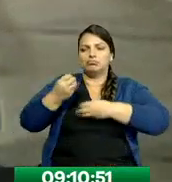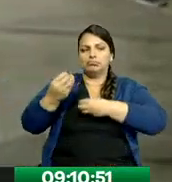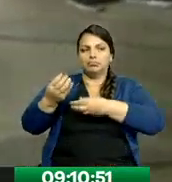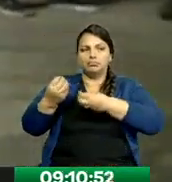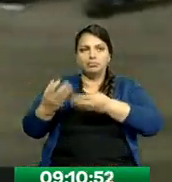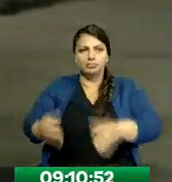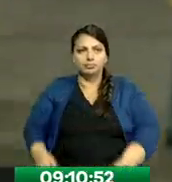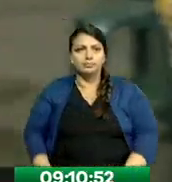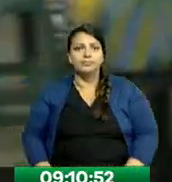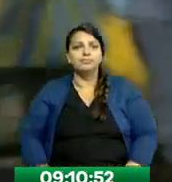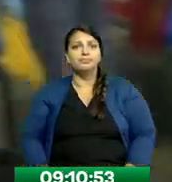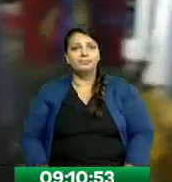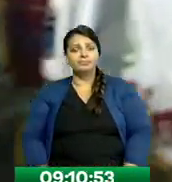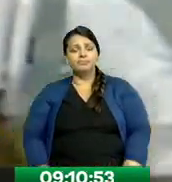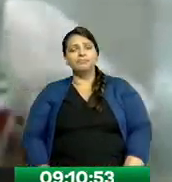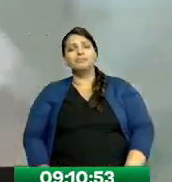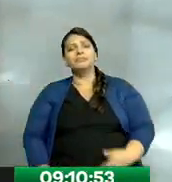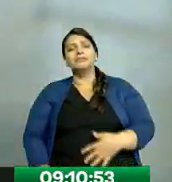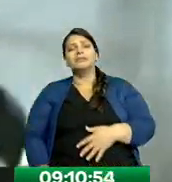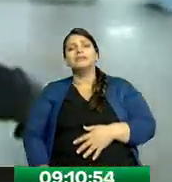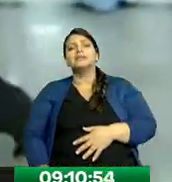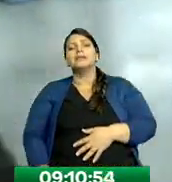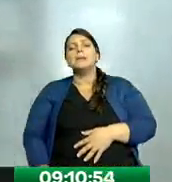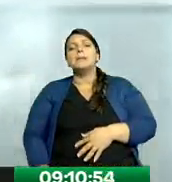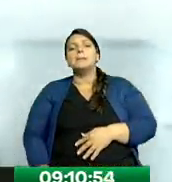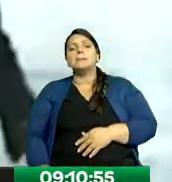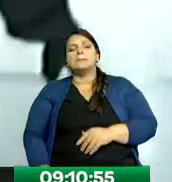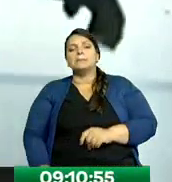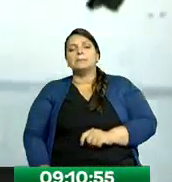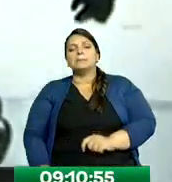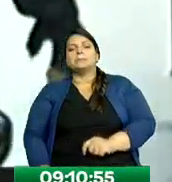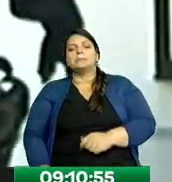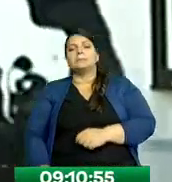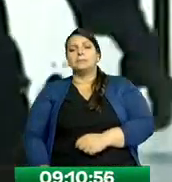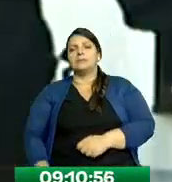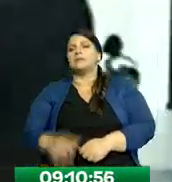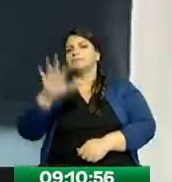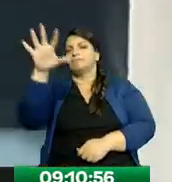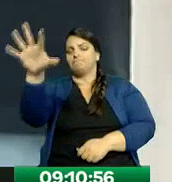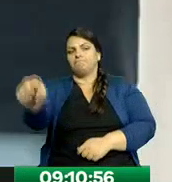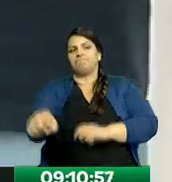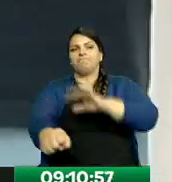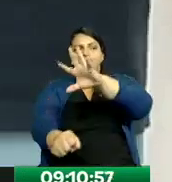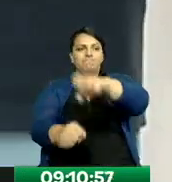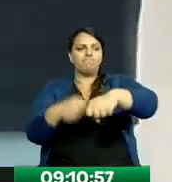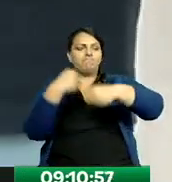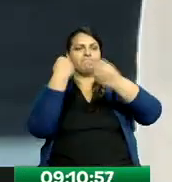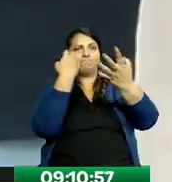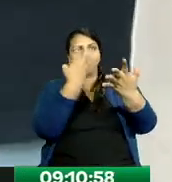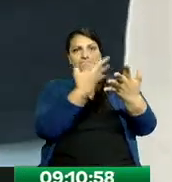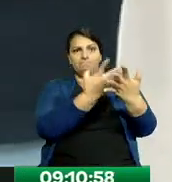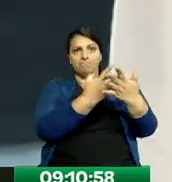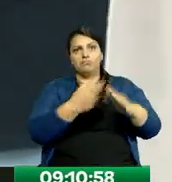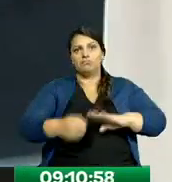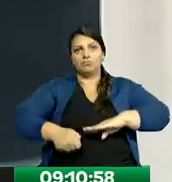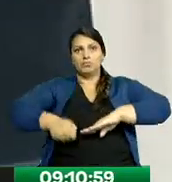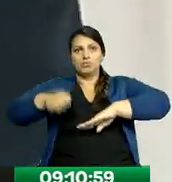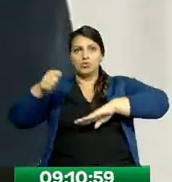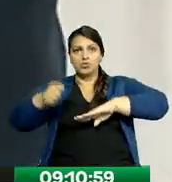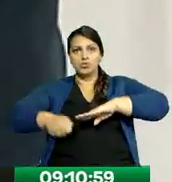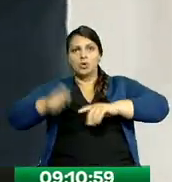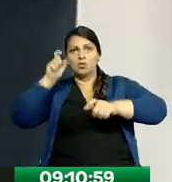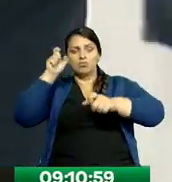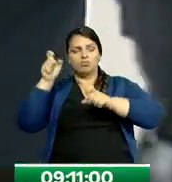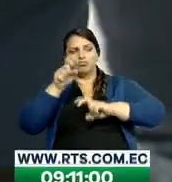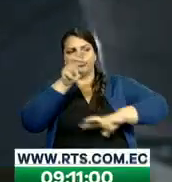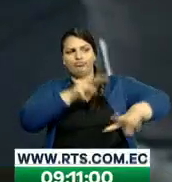la medianoche del fin de semana del 2018 a las oficinas de fiscalía para la respectiva audiencia, la misma